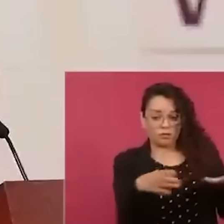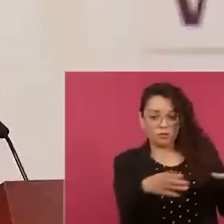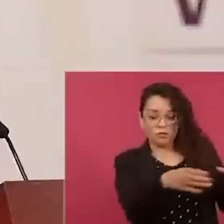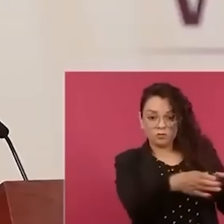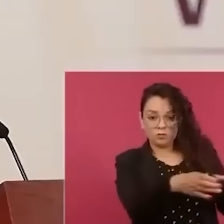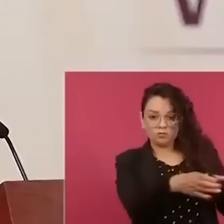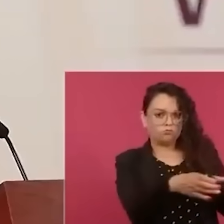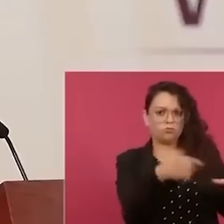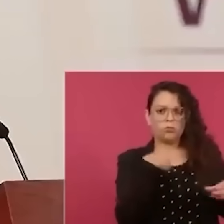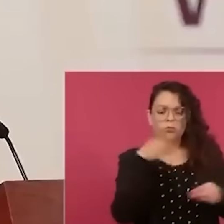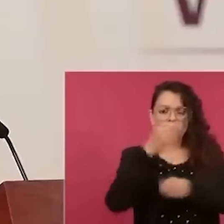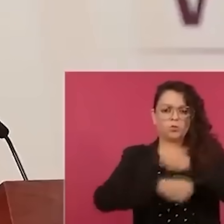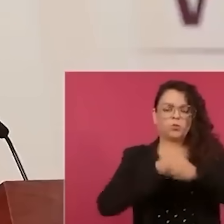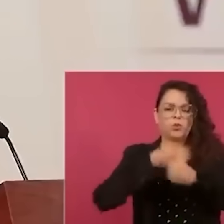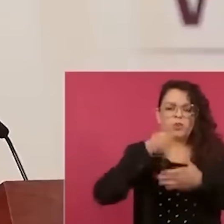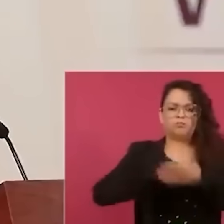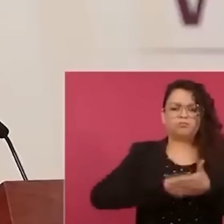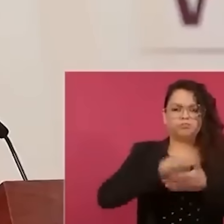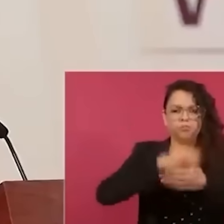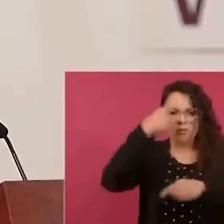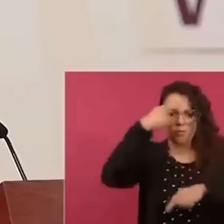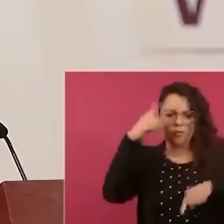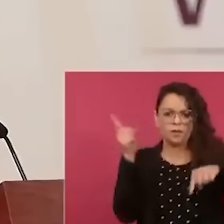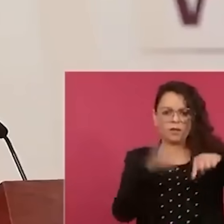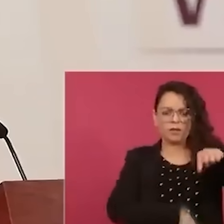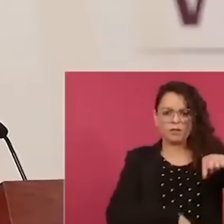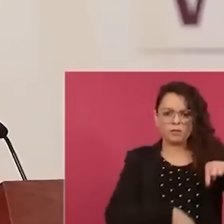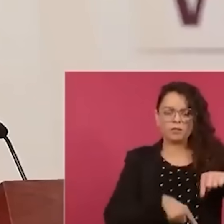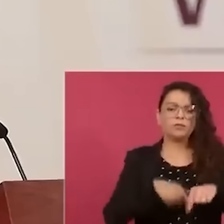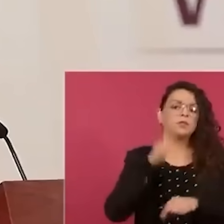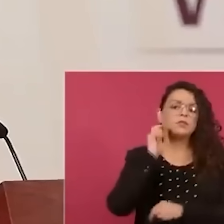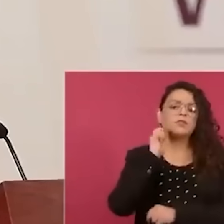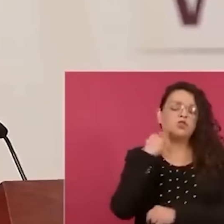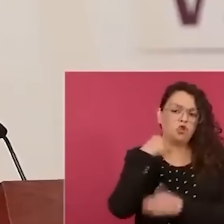de eso, luché en contra de la corrupción,